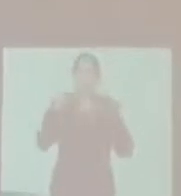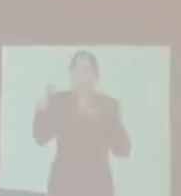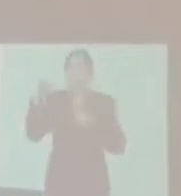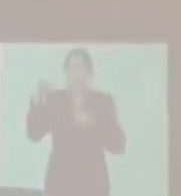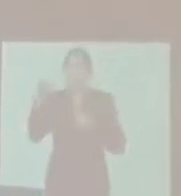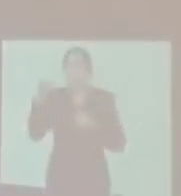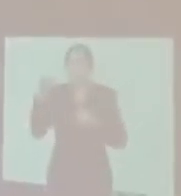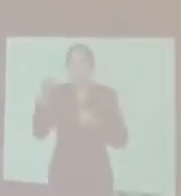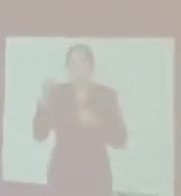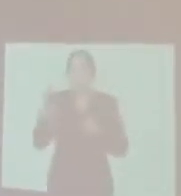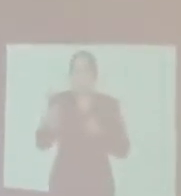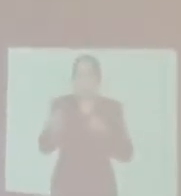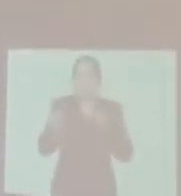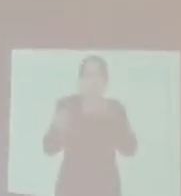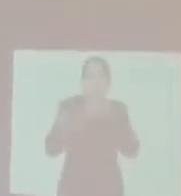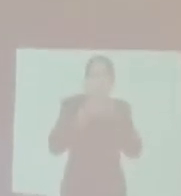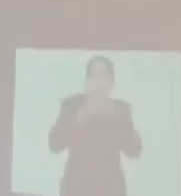Metro Constituyentes,